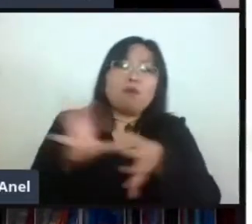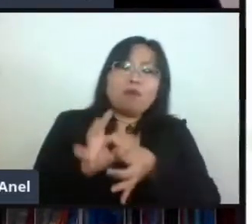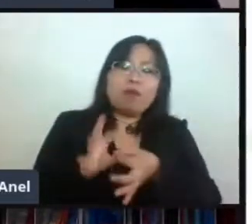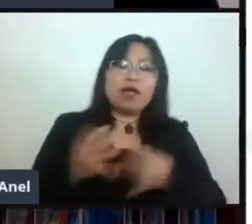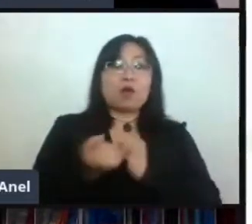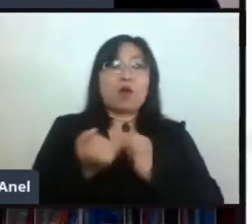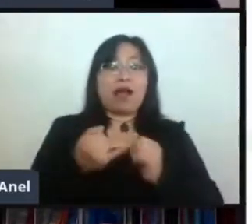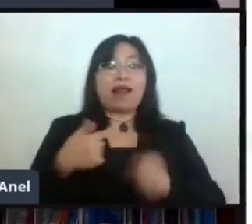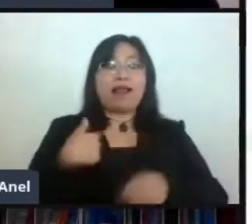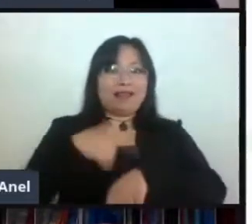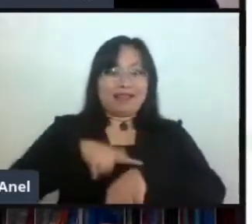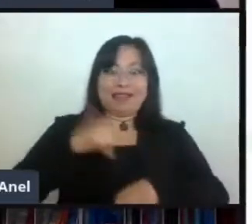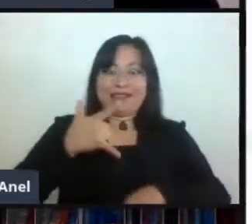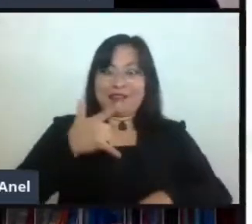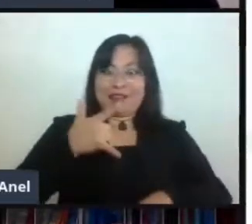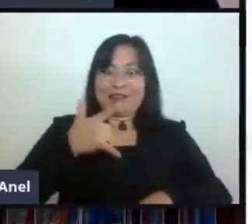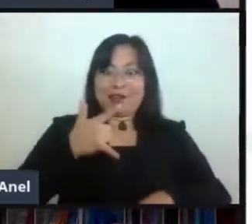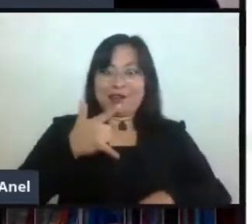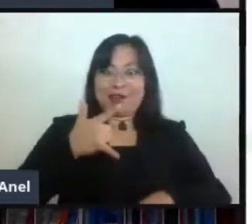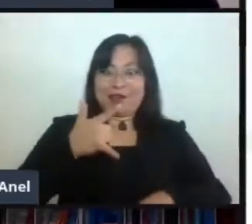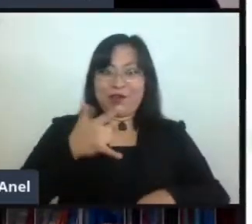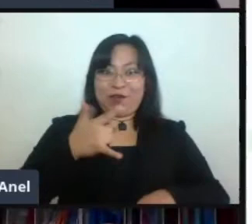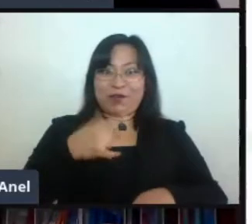¿no? Para el estudio,